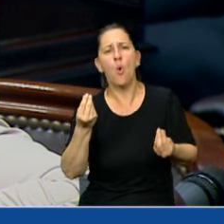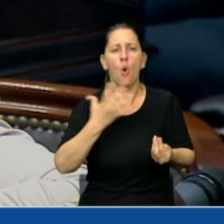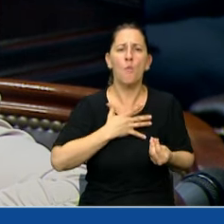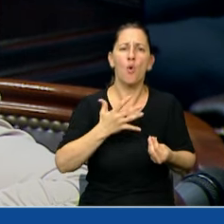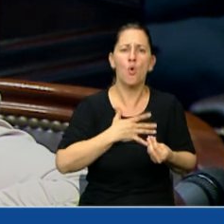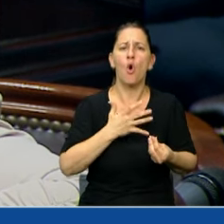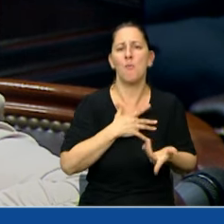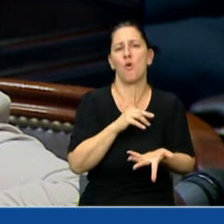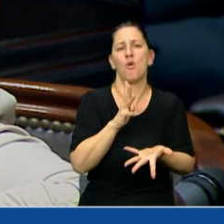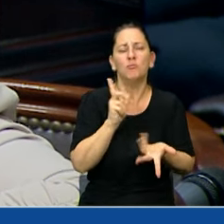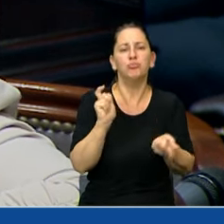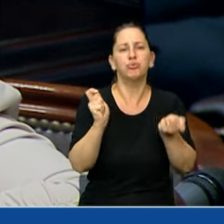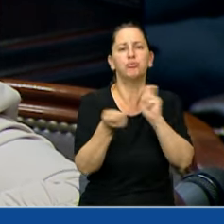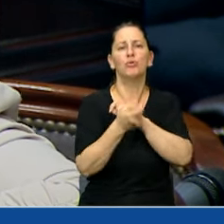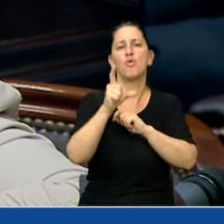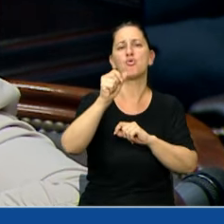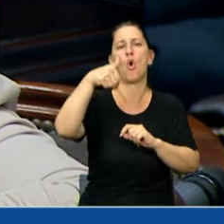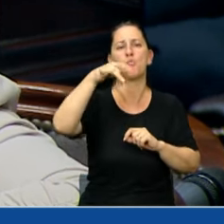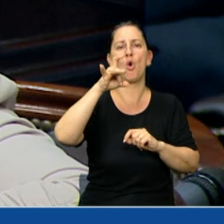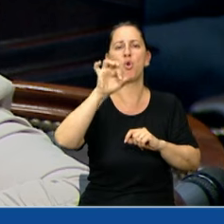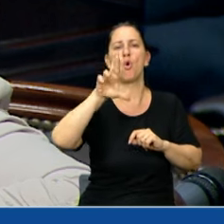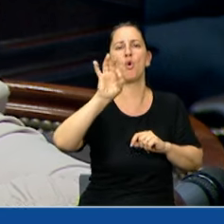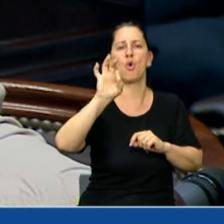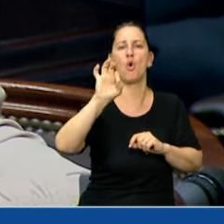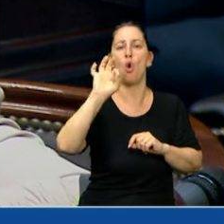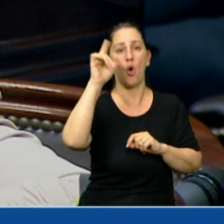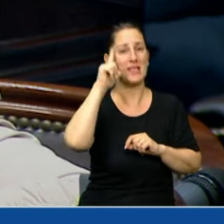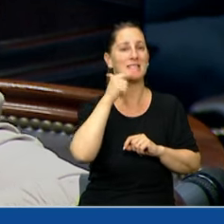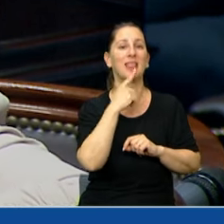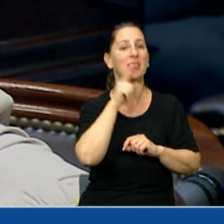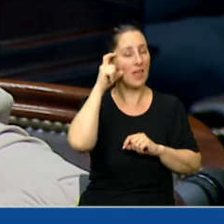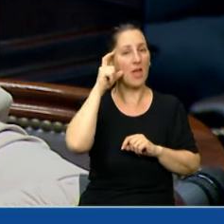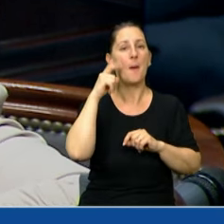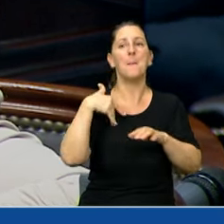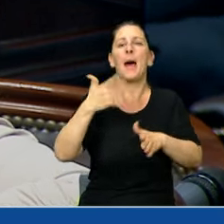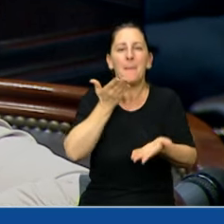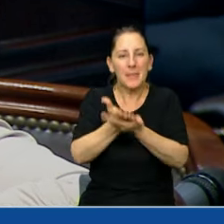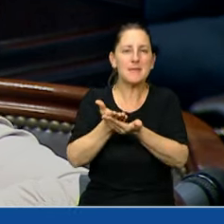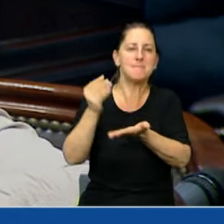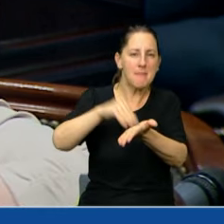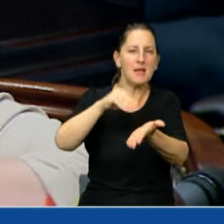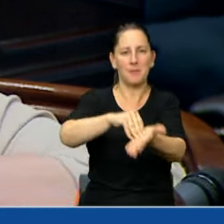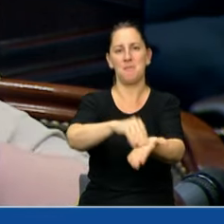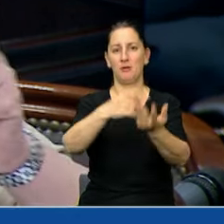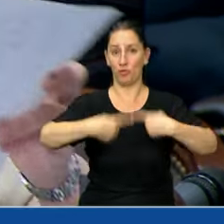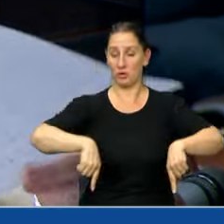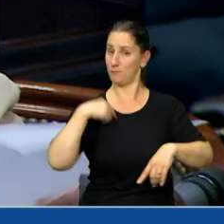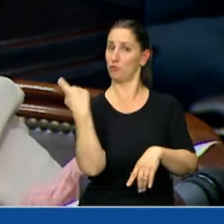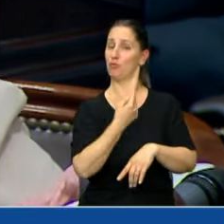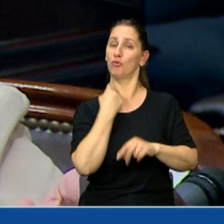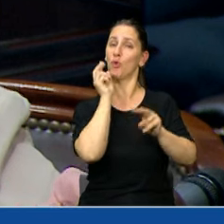estación transformadora comodoro oeste y por mayores incentivos y mientras nosotros vemos